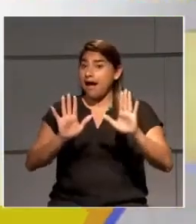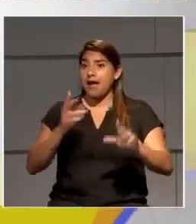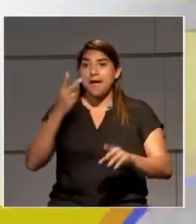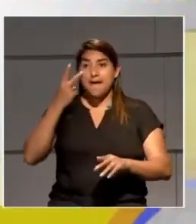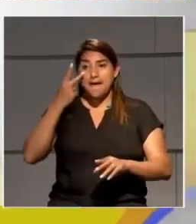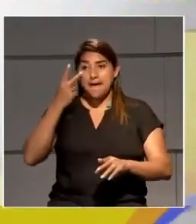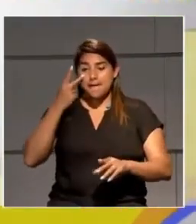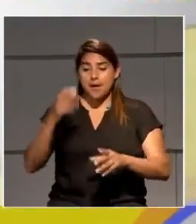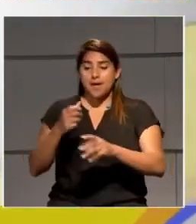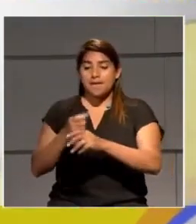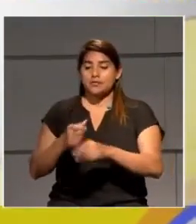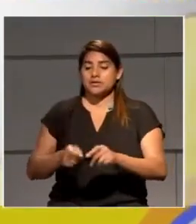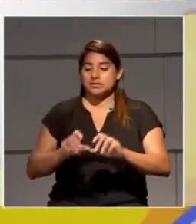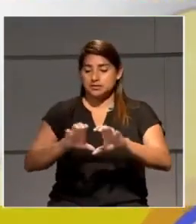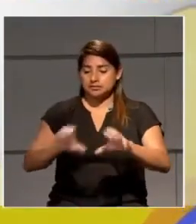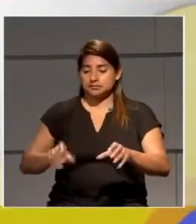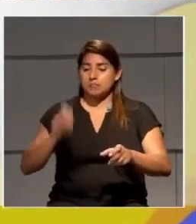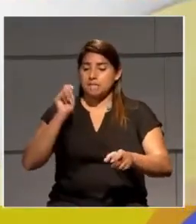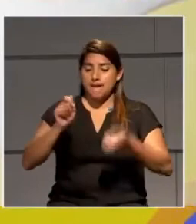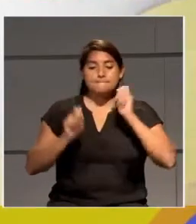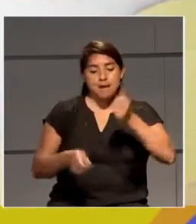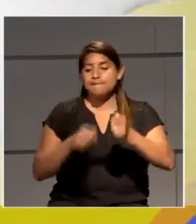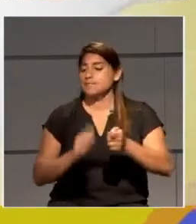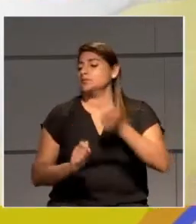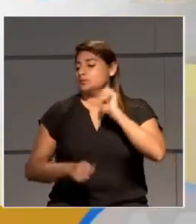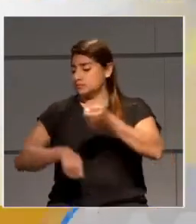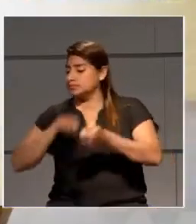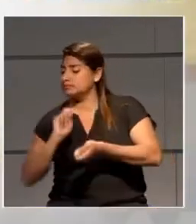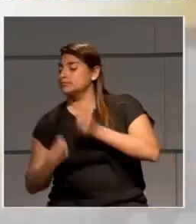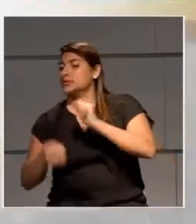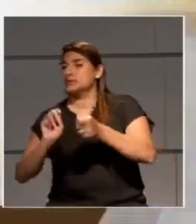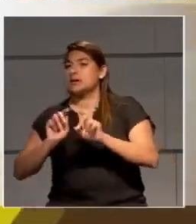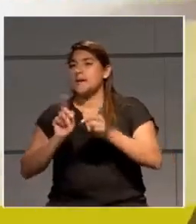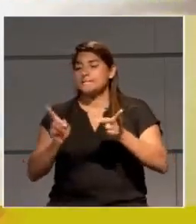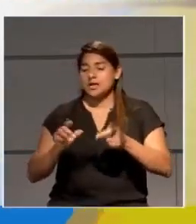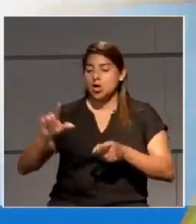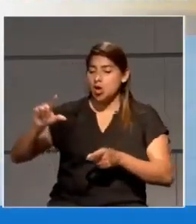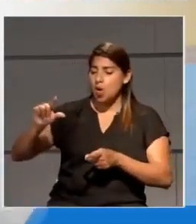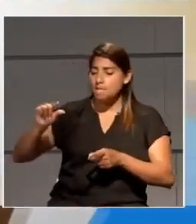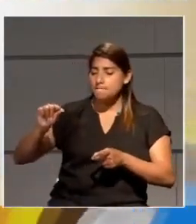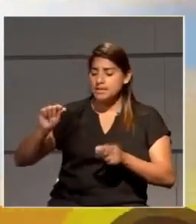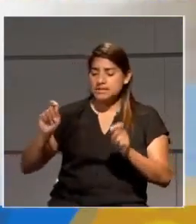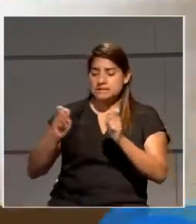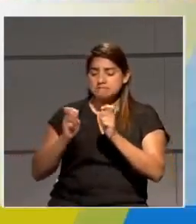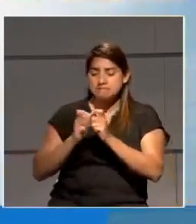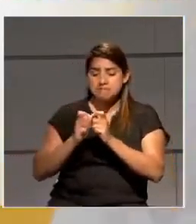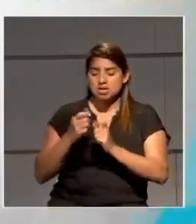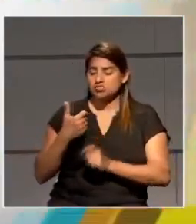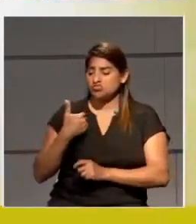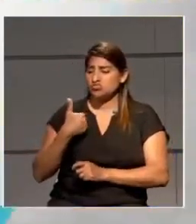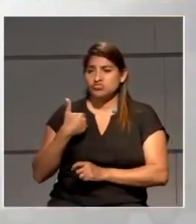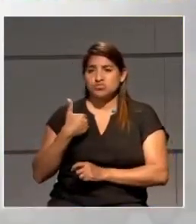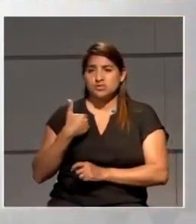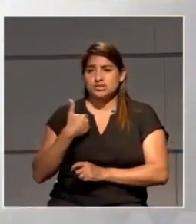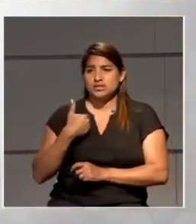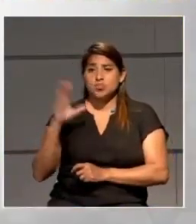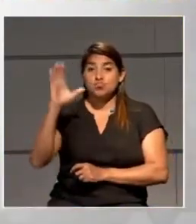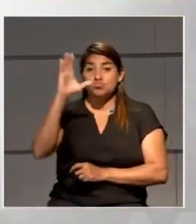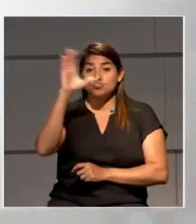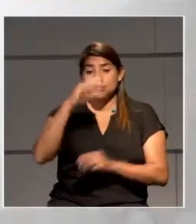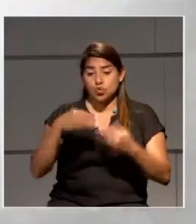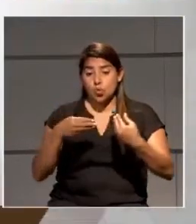poner y vamos a hacer la batería. Pero esa batería yo la tenía con prensas y con imanes. Y hoy no tengo prensas y imanes porque traje cosas de